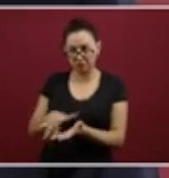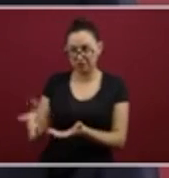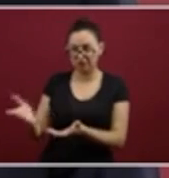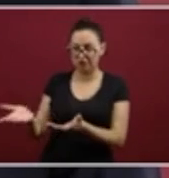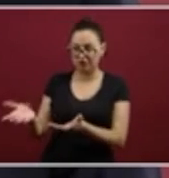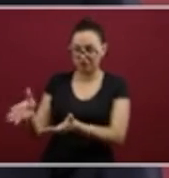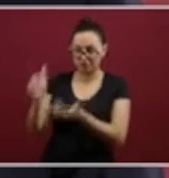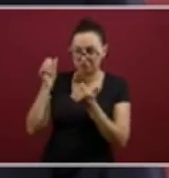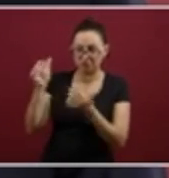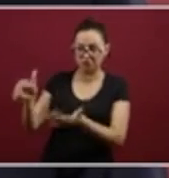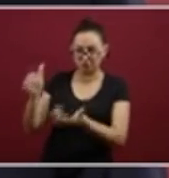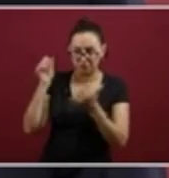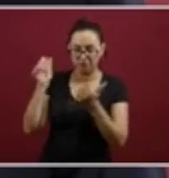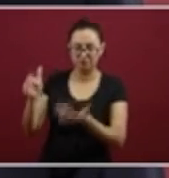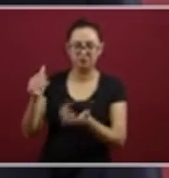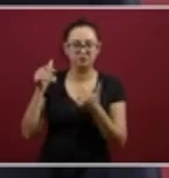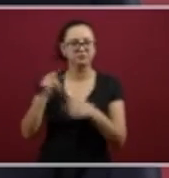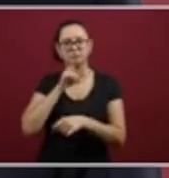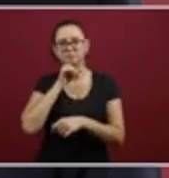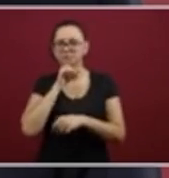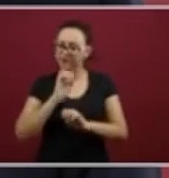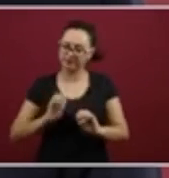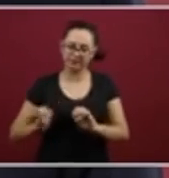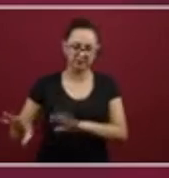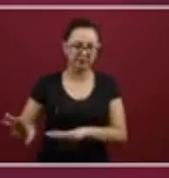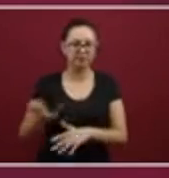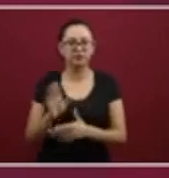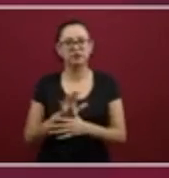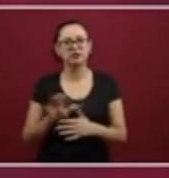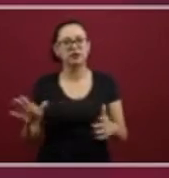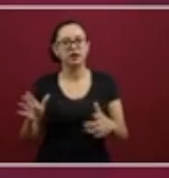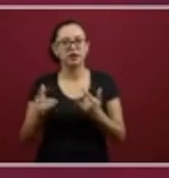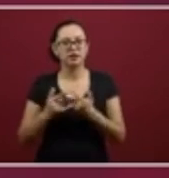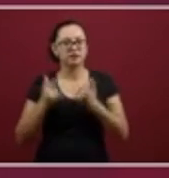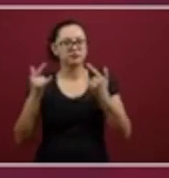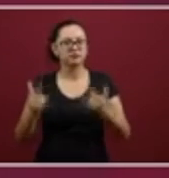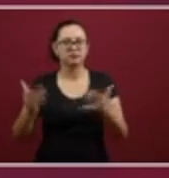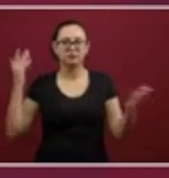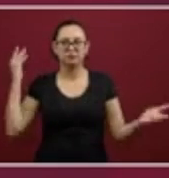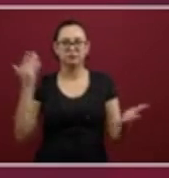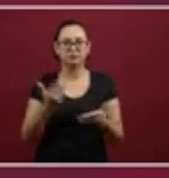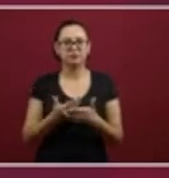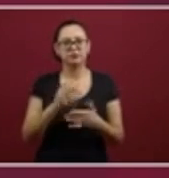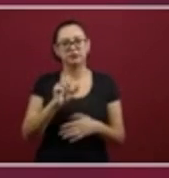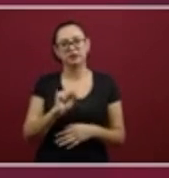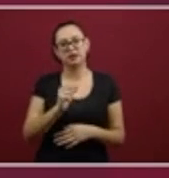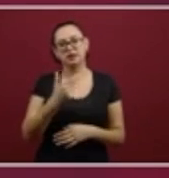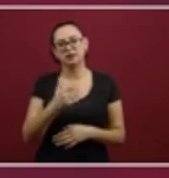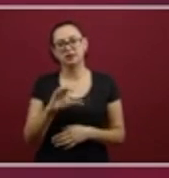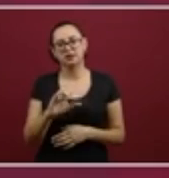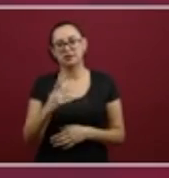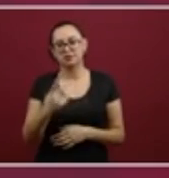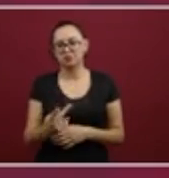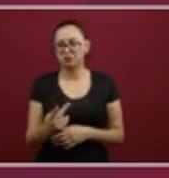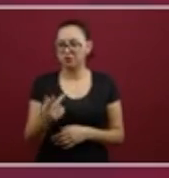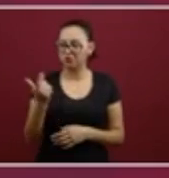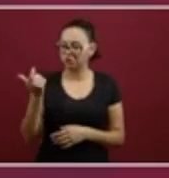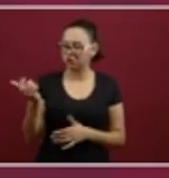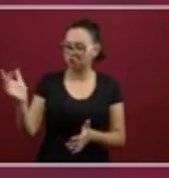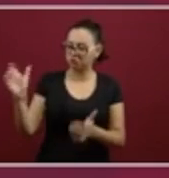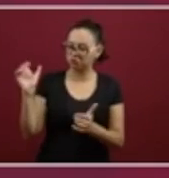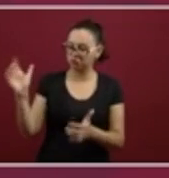porque históricamente Hacienda le quitaba a Pemex todos sus ingresos.